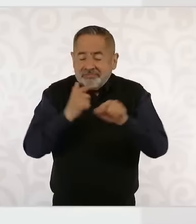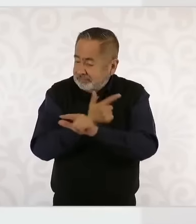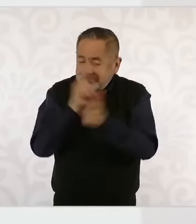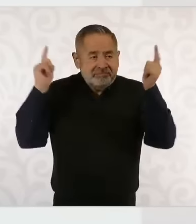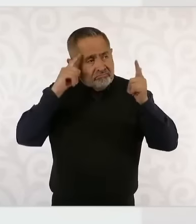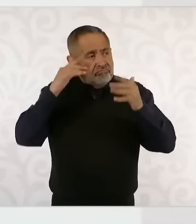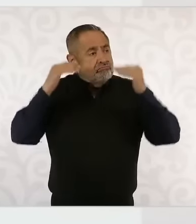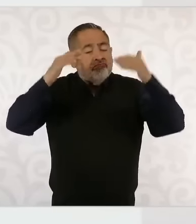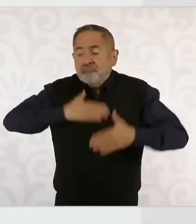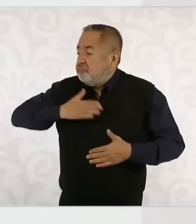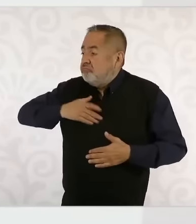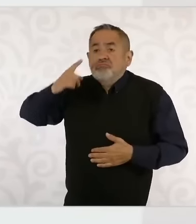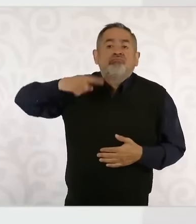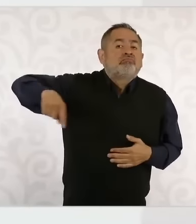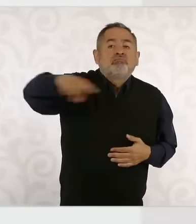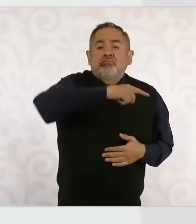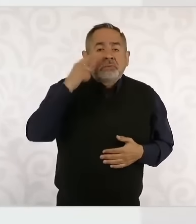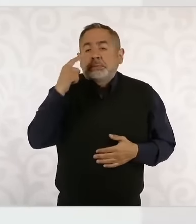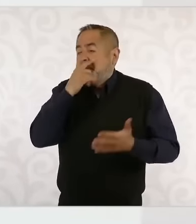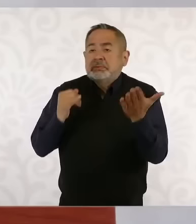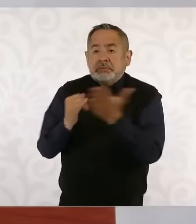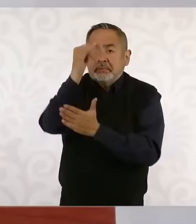en México decide el pueblo,